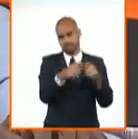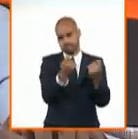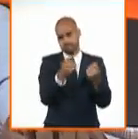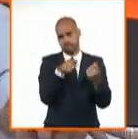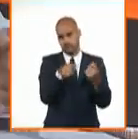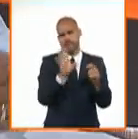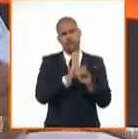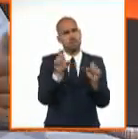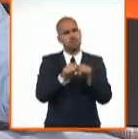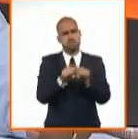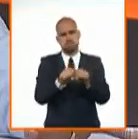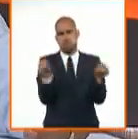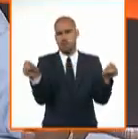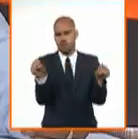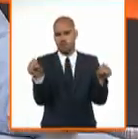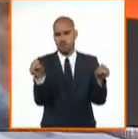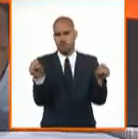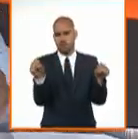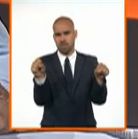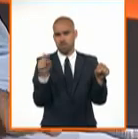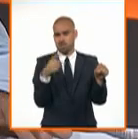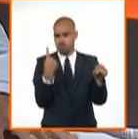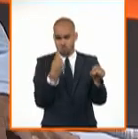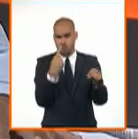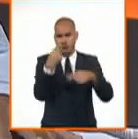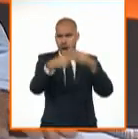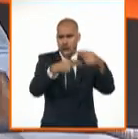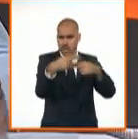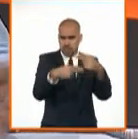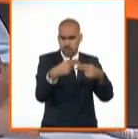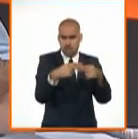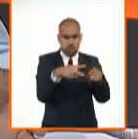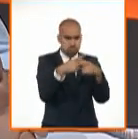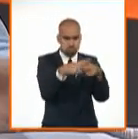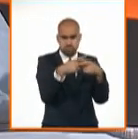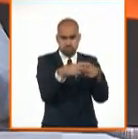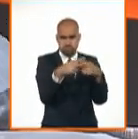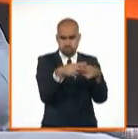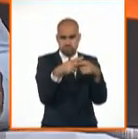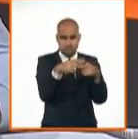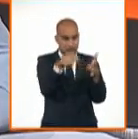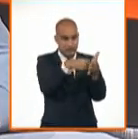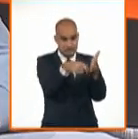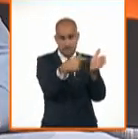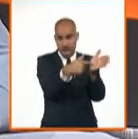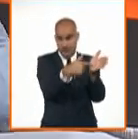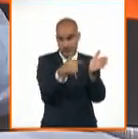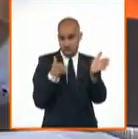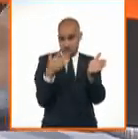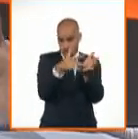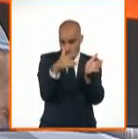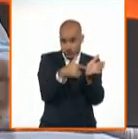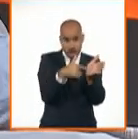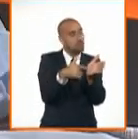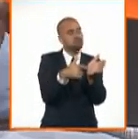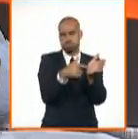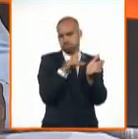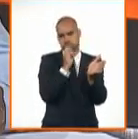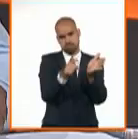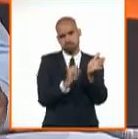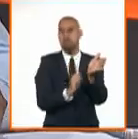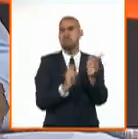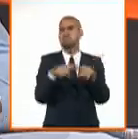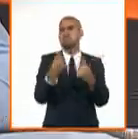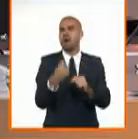del sistema y no lo pudimos ejecutar el mantenimiento planificado precisamente por el impacto que iba a tener es